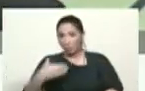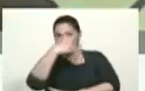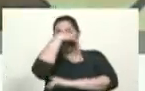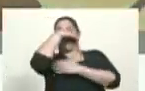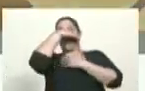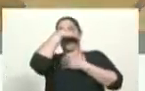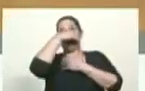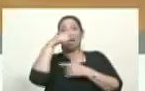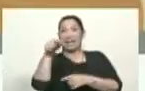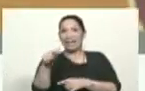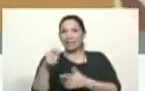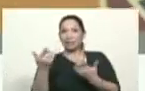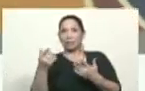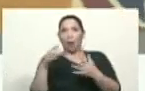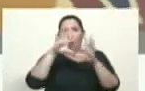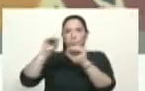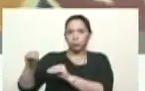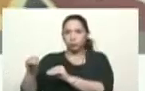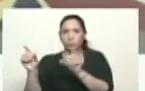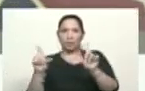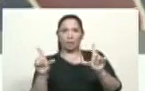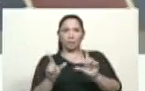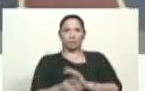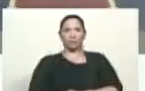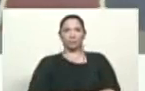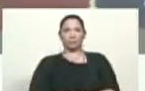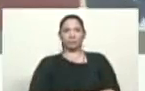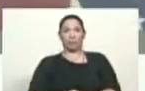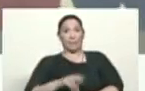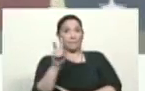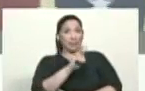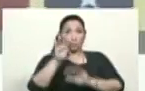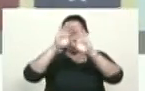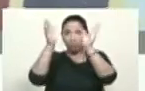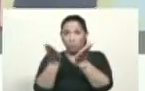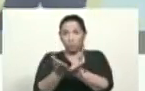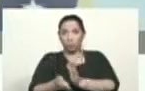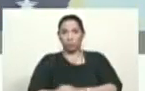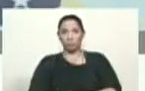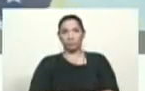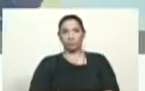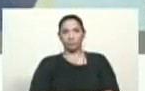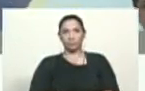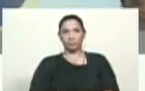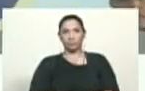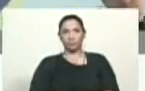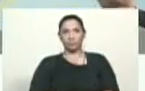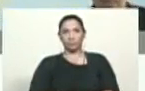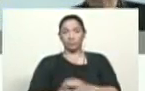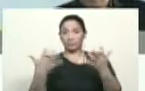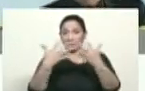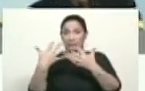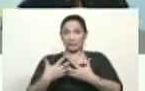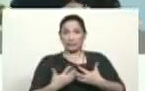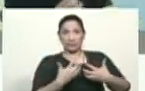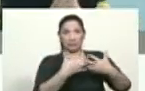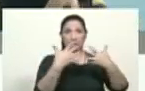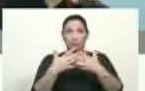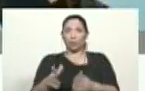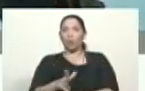En ese momento lo sacaron del aire inmediatamente, en Venezuela y en el mundo. Una guerra